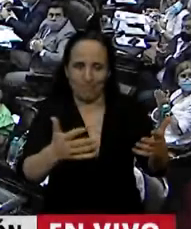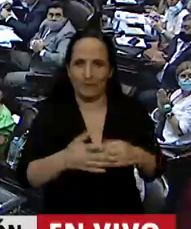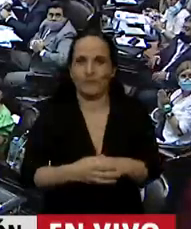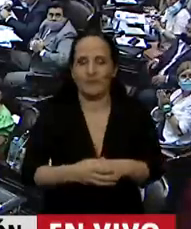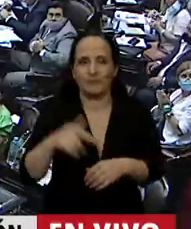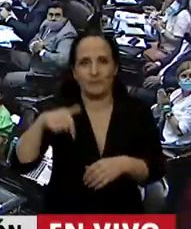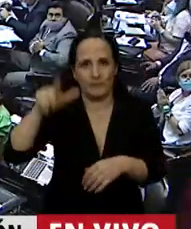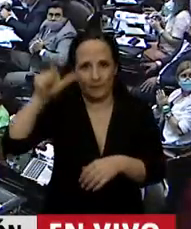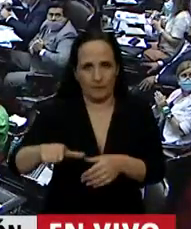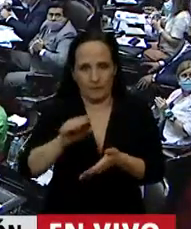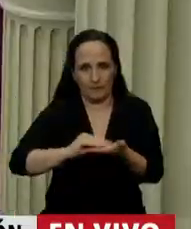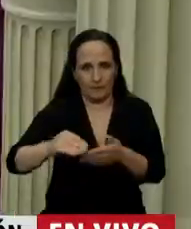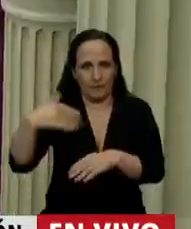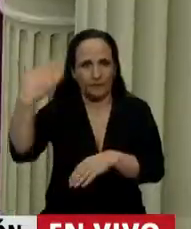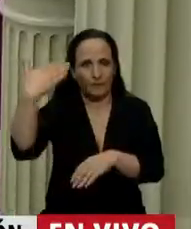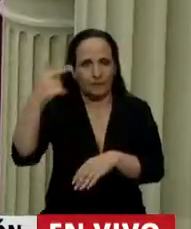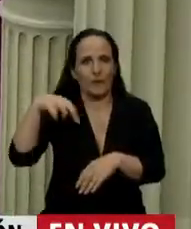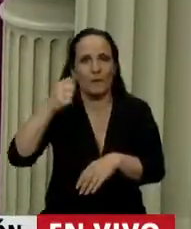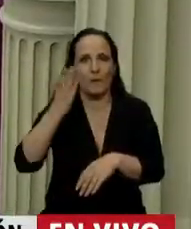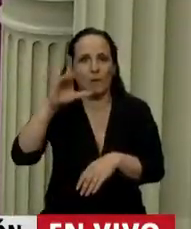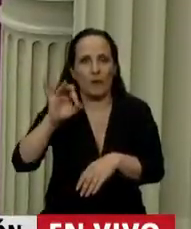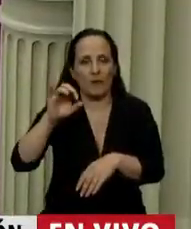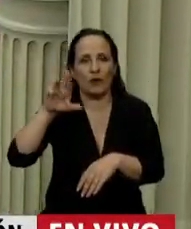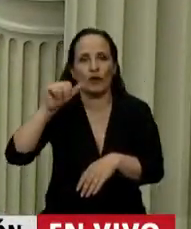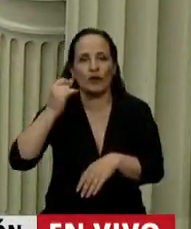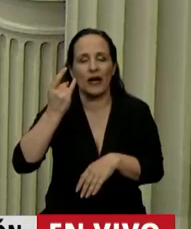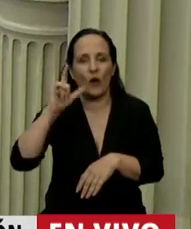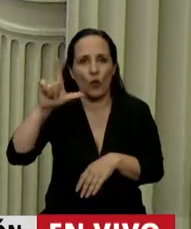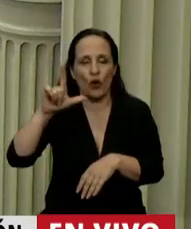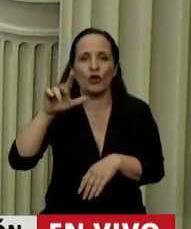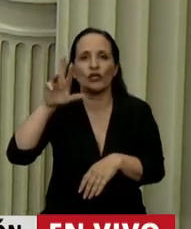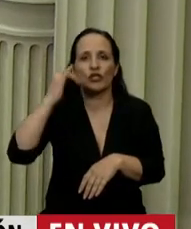En uso de la palabra, el diputado Pablo Raúl Yedlin.